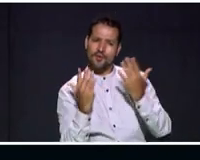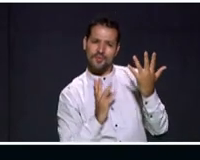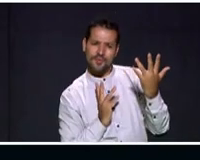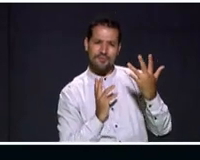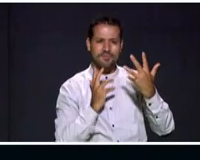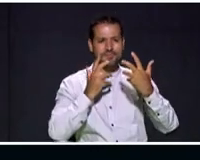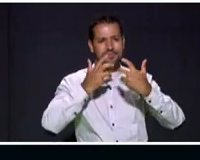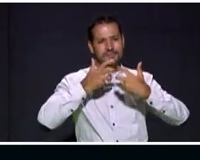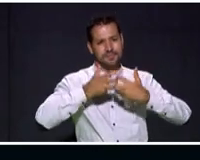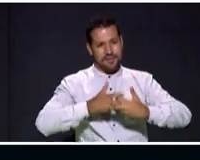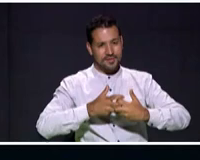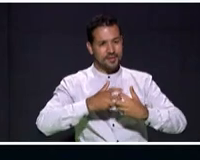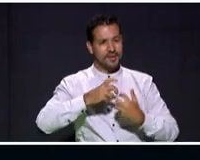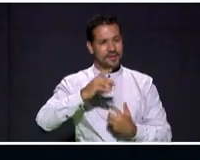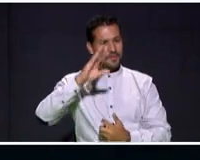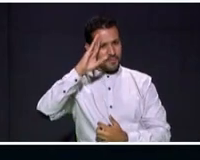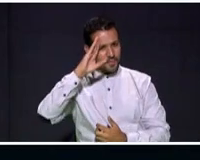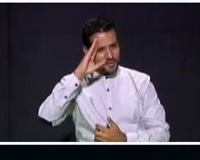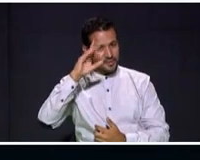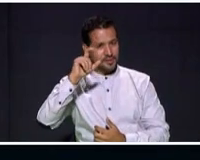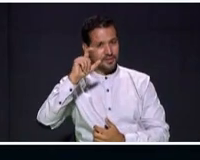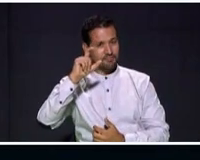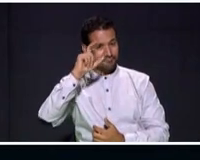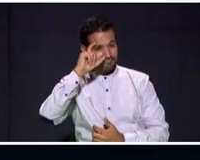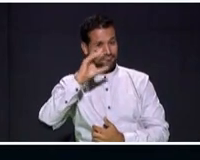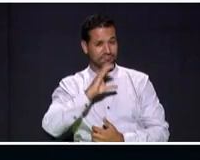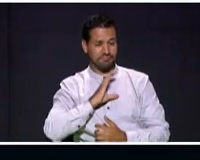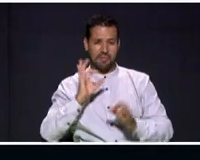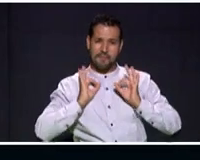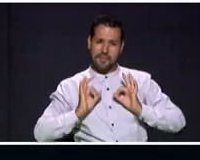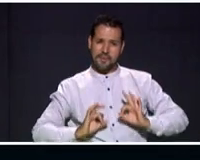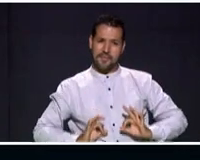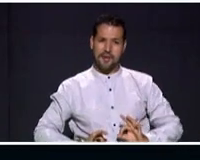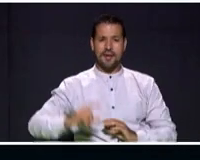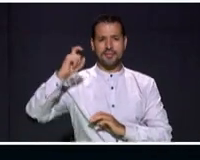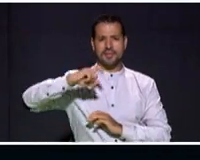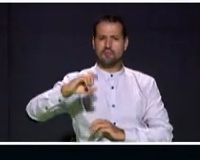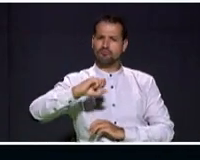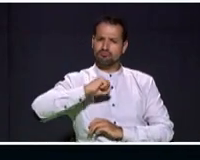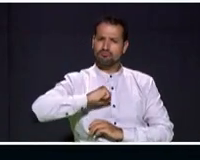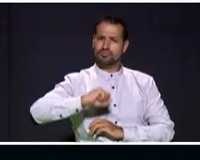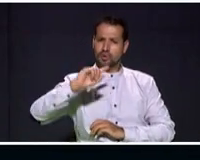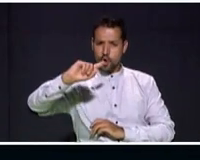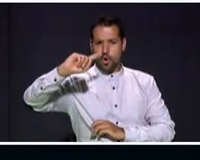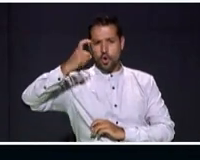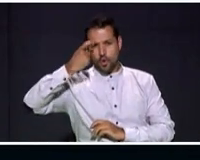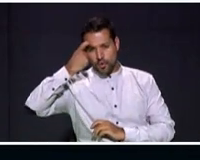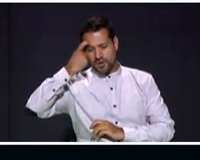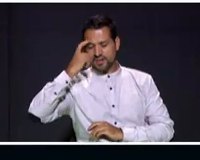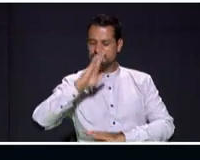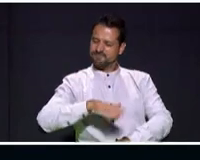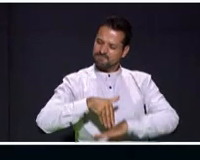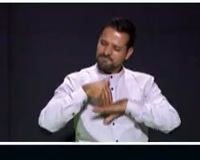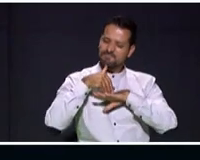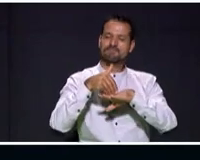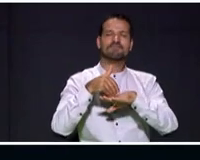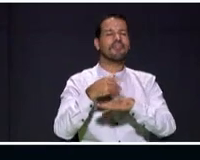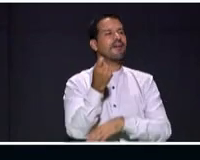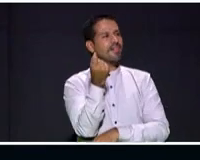pública policía y ejército necesitamos un gobernador con autoridad un gobernador que entienda que hay que